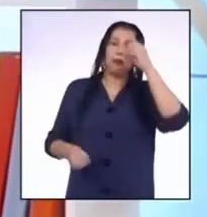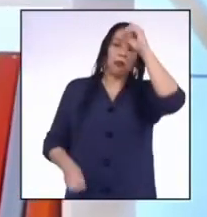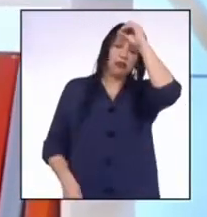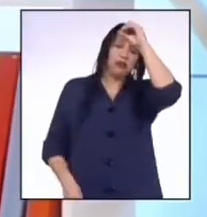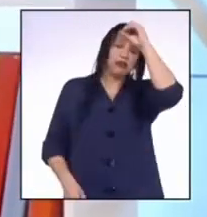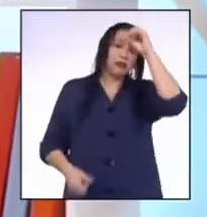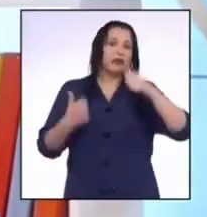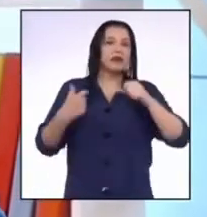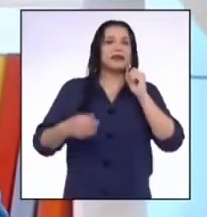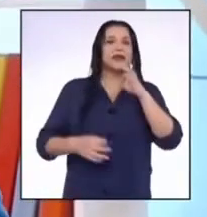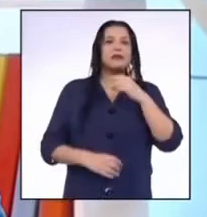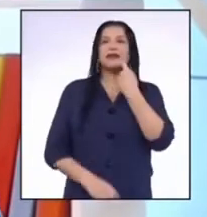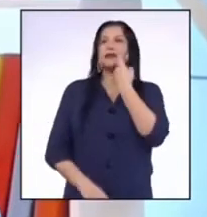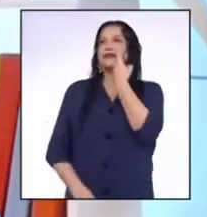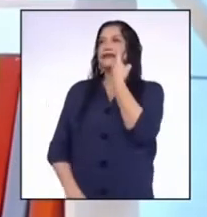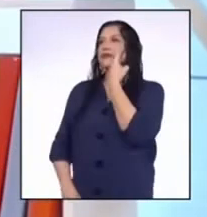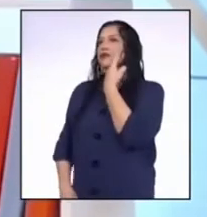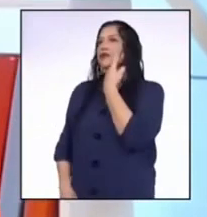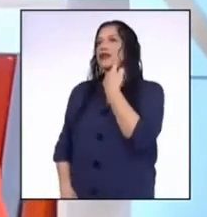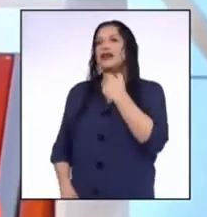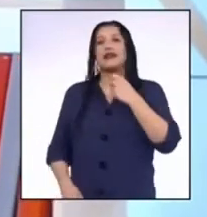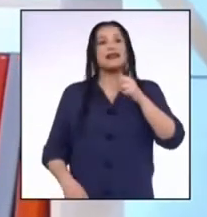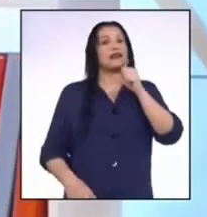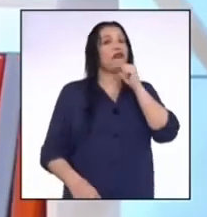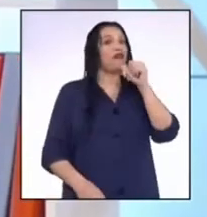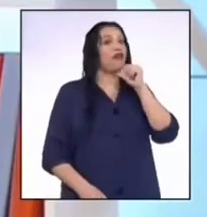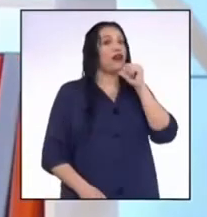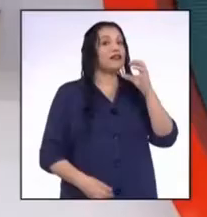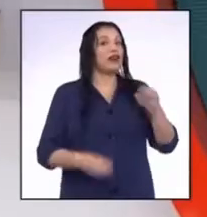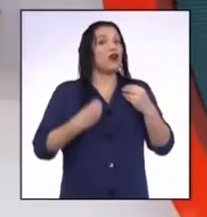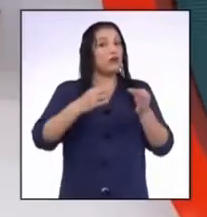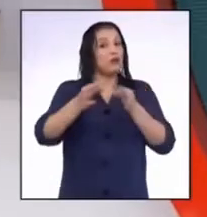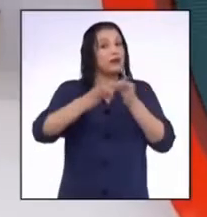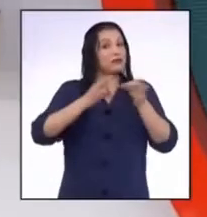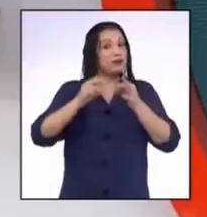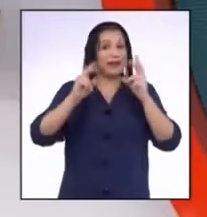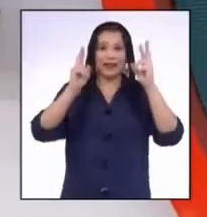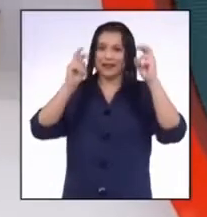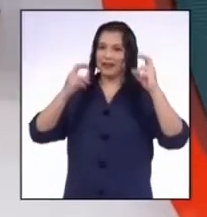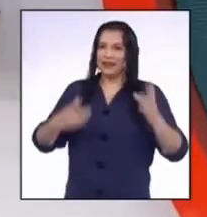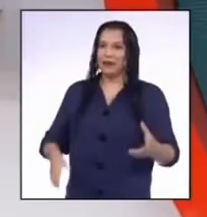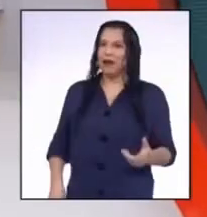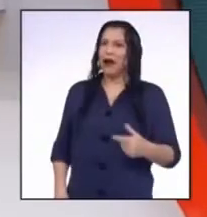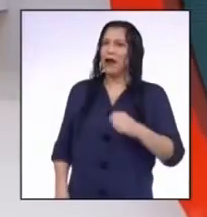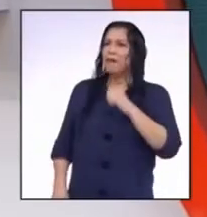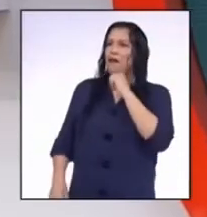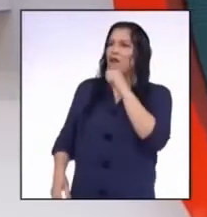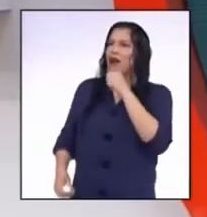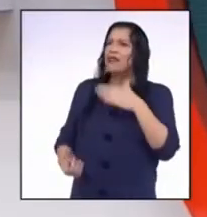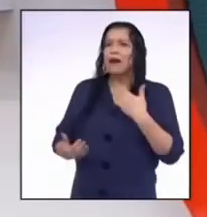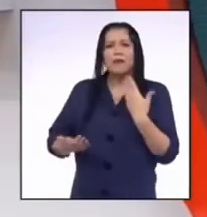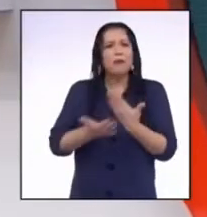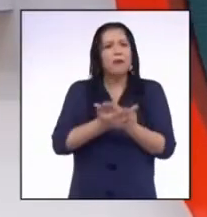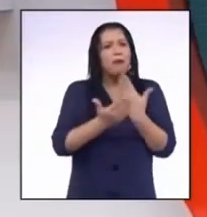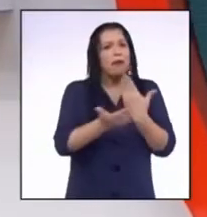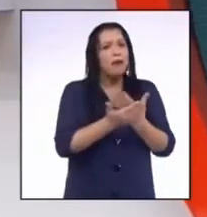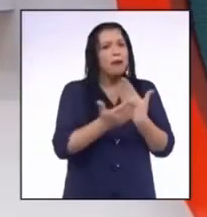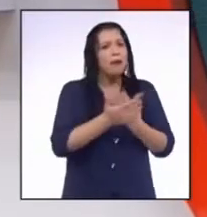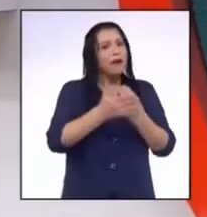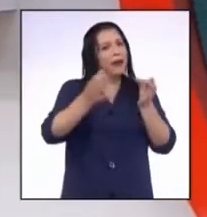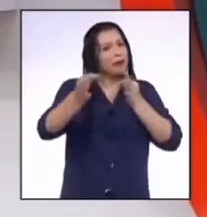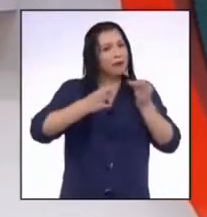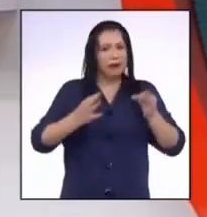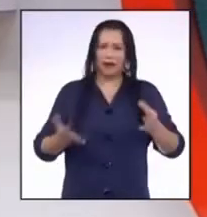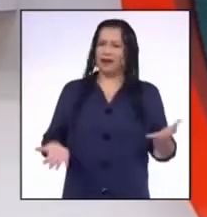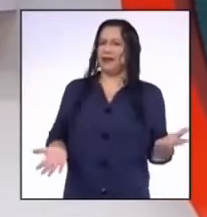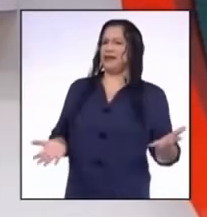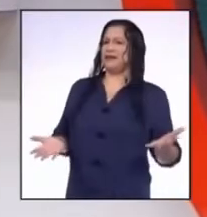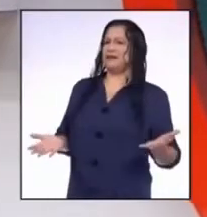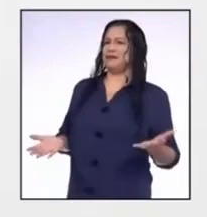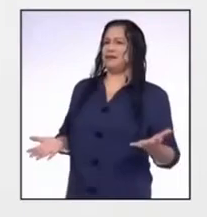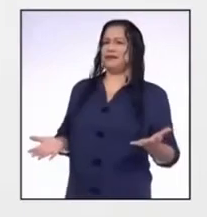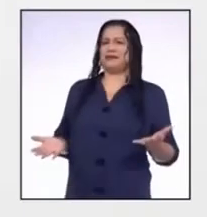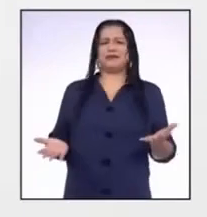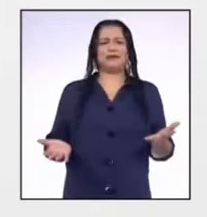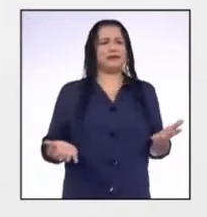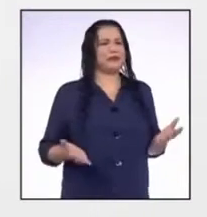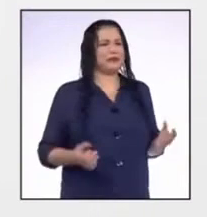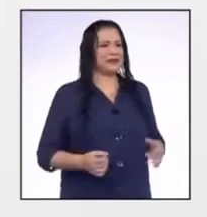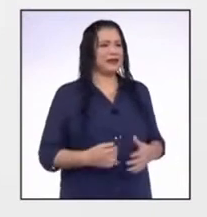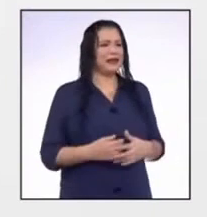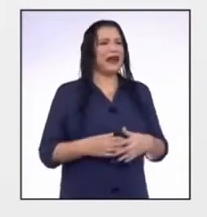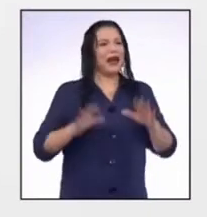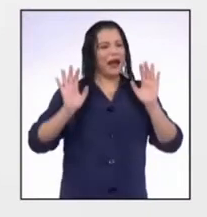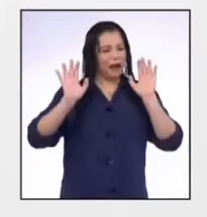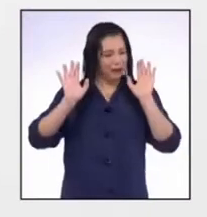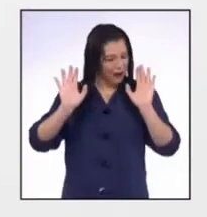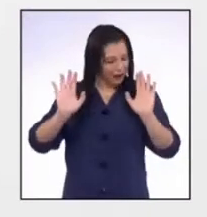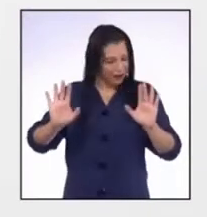para disimular que te falta argumentos. ¡Oh! ¿Que me faltan argumentos?